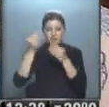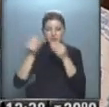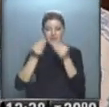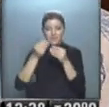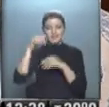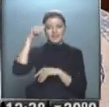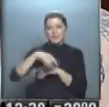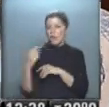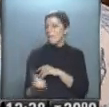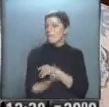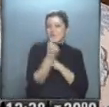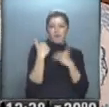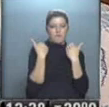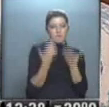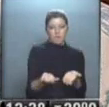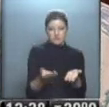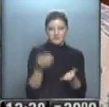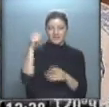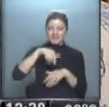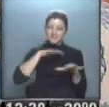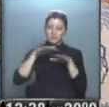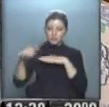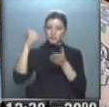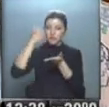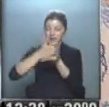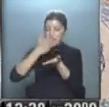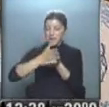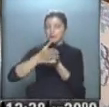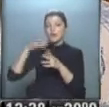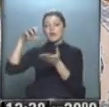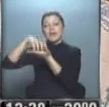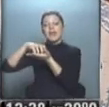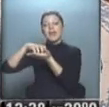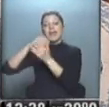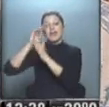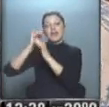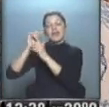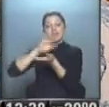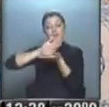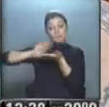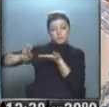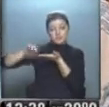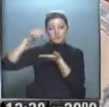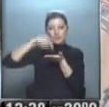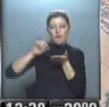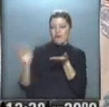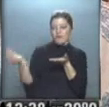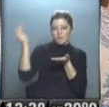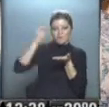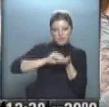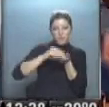son los primeros beneficiarios de los espacios que deje libre cuando quien posee el 45% del mercado haga lugar a otras